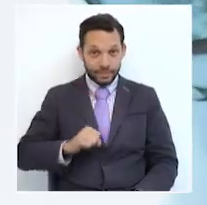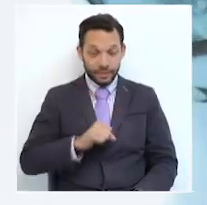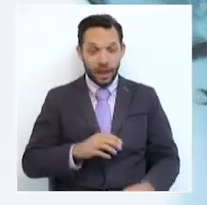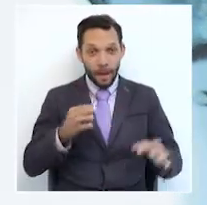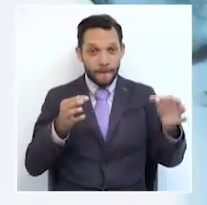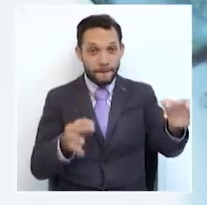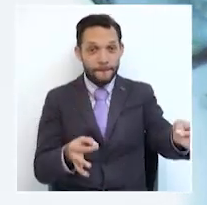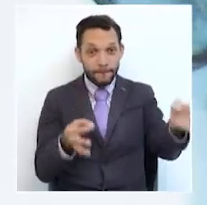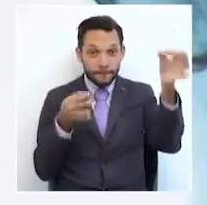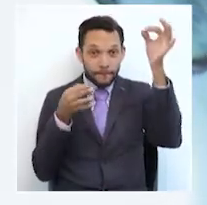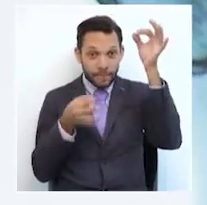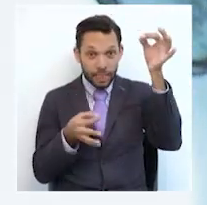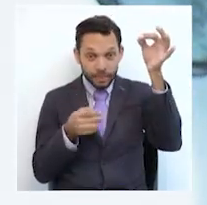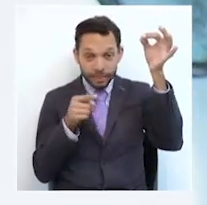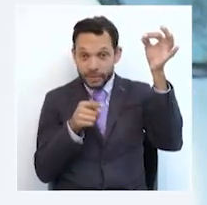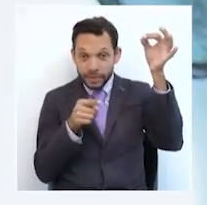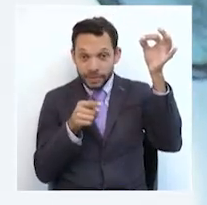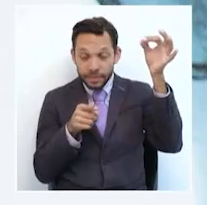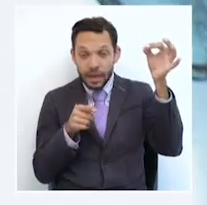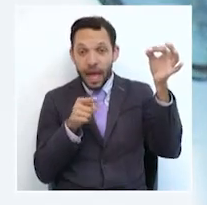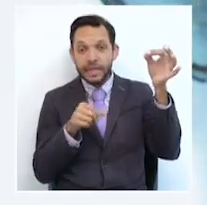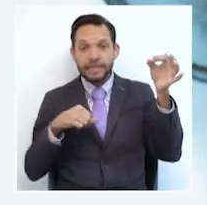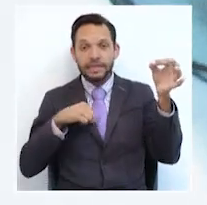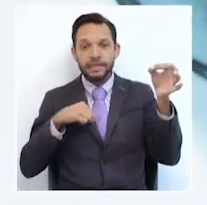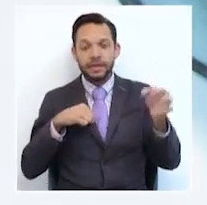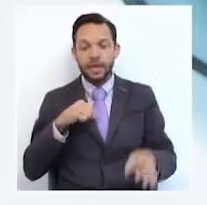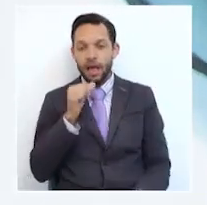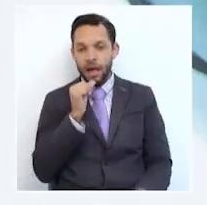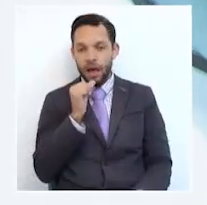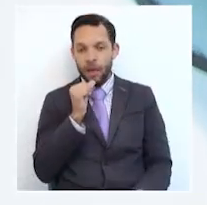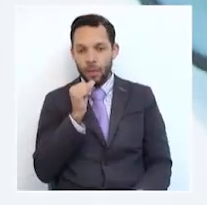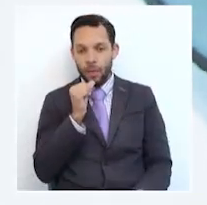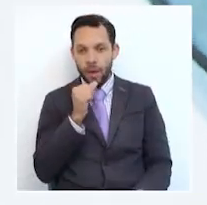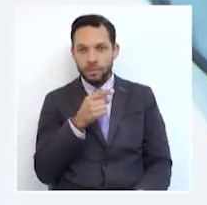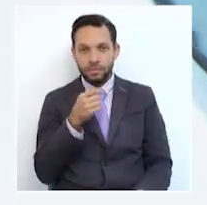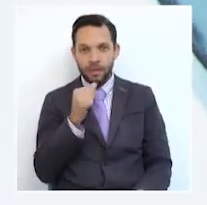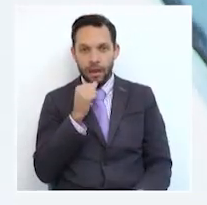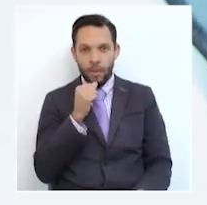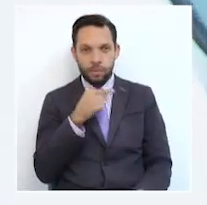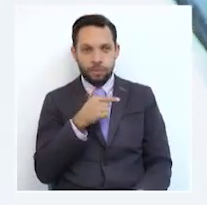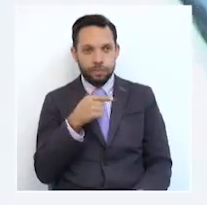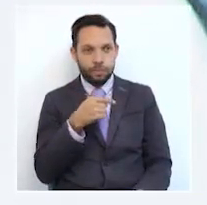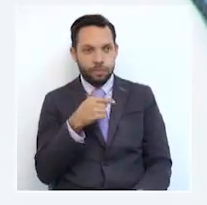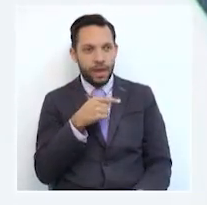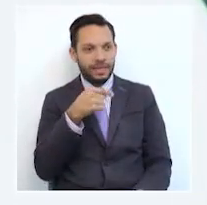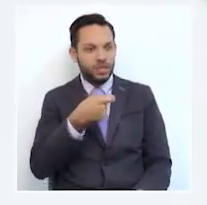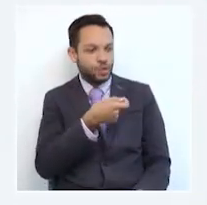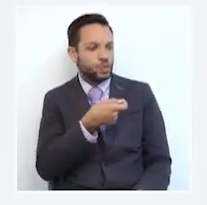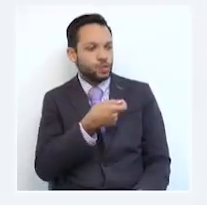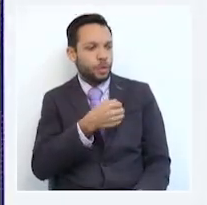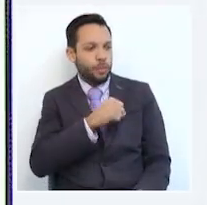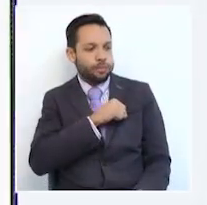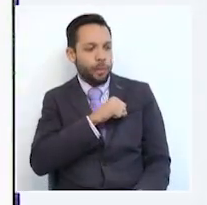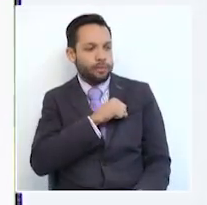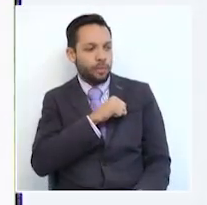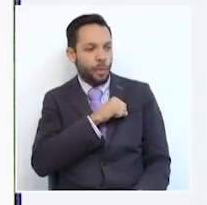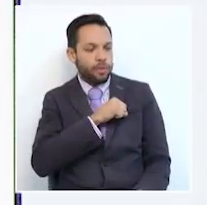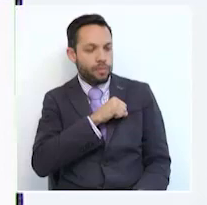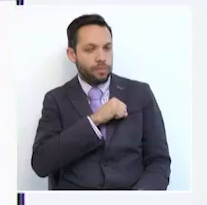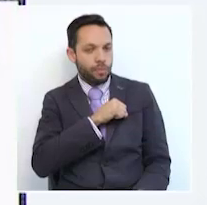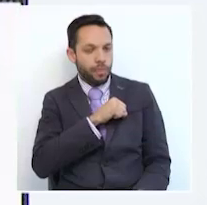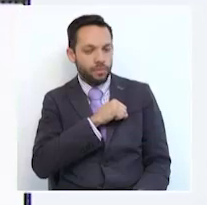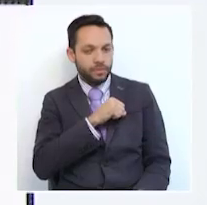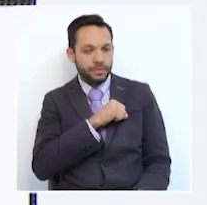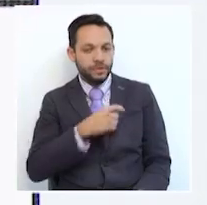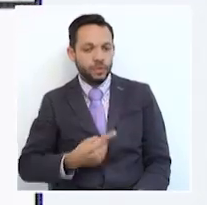uno no ve aquí el agüita mire esto que ven acá es el corazón estas son las vértebras estas son las